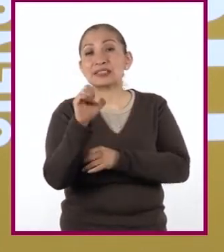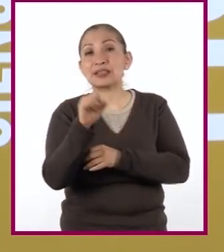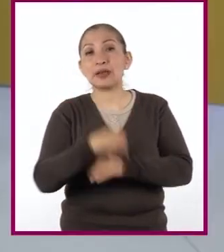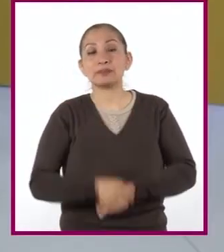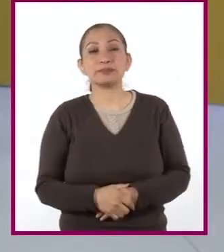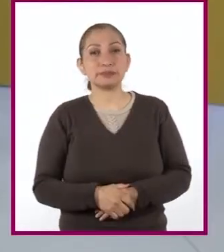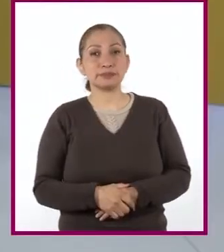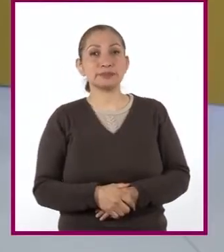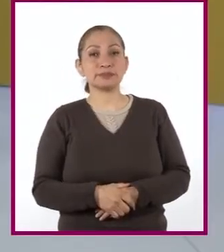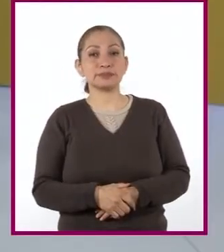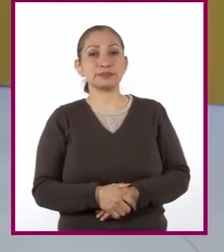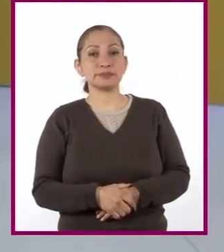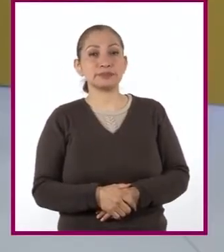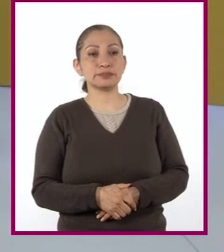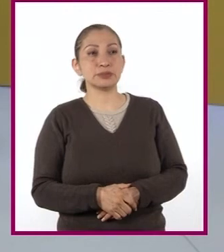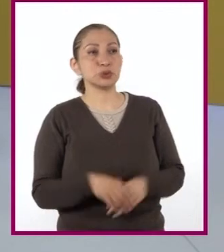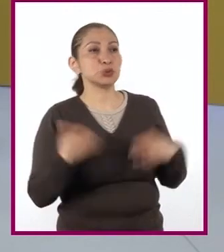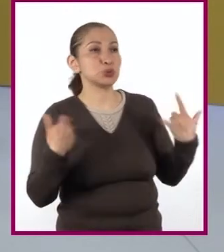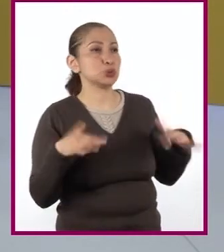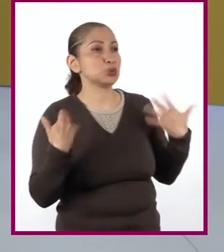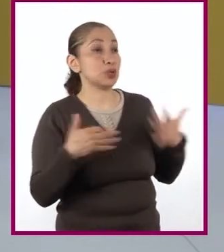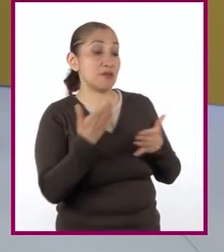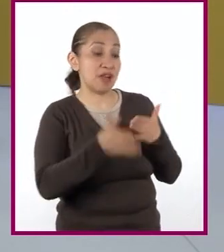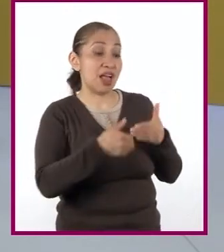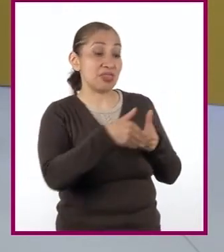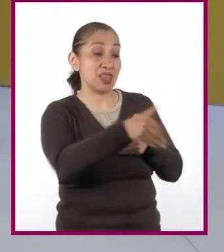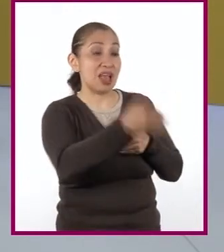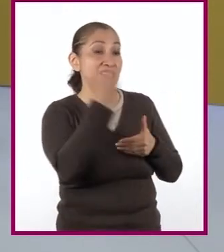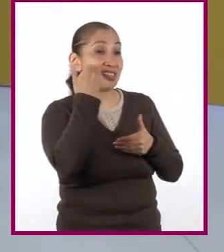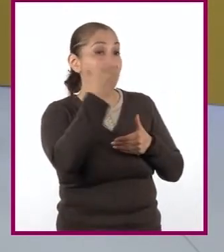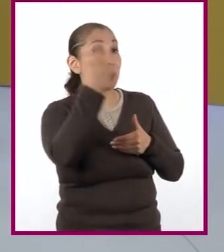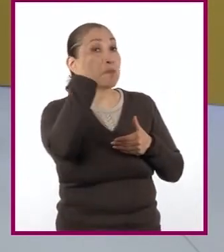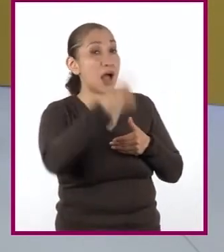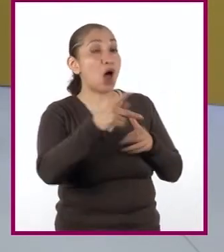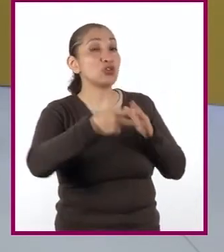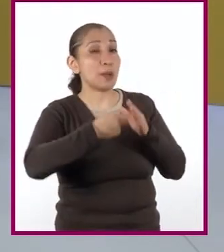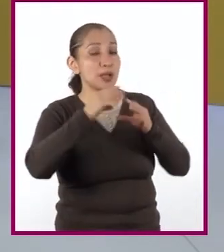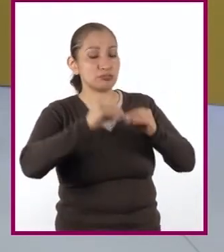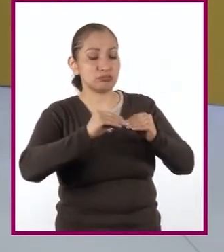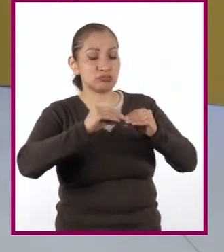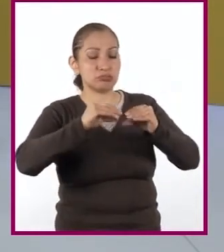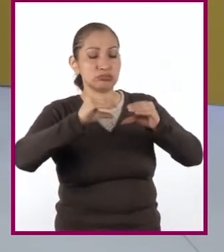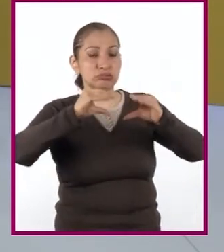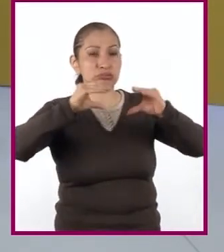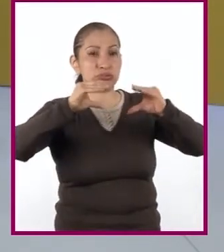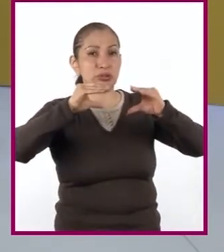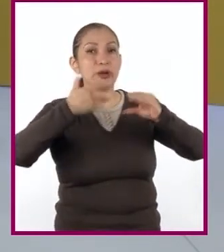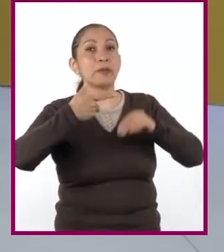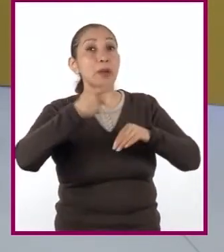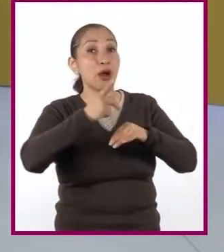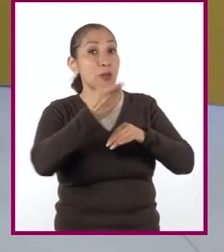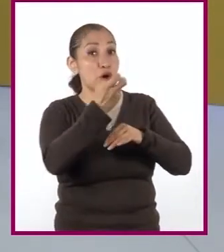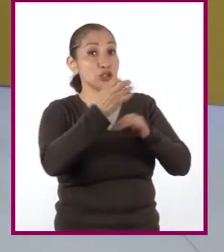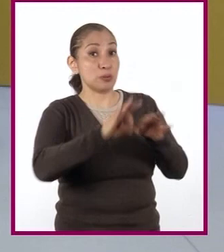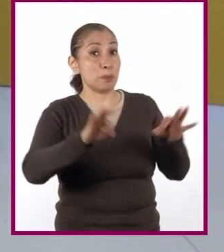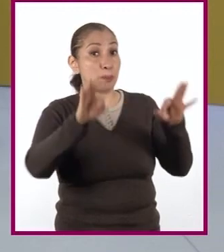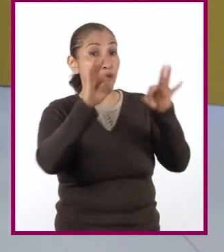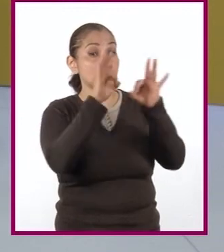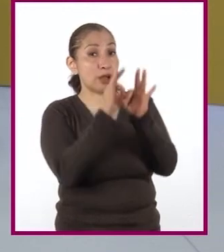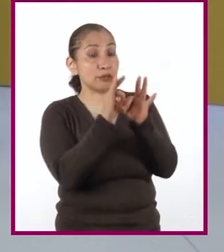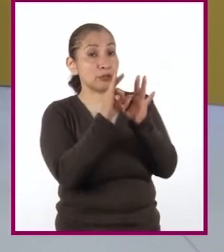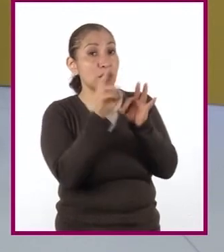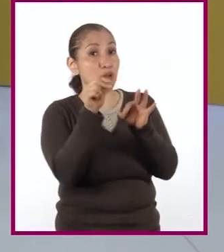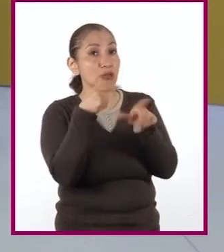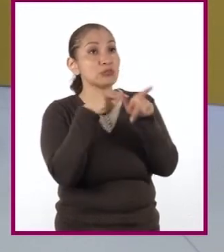2060. Bueno, aún falta mucho tiempo para eso. Entonces, es importante que